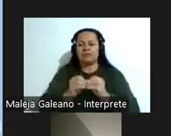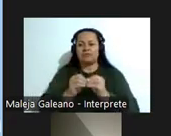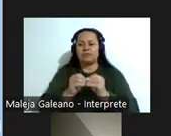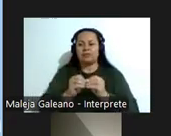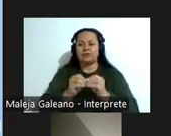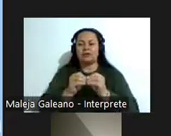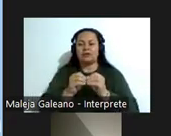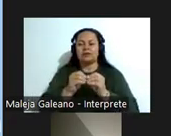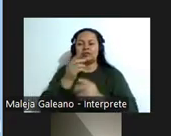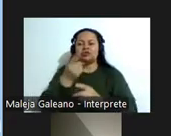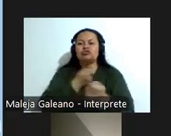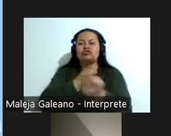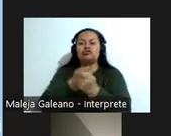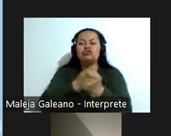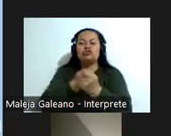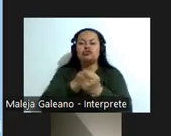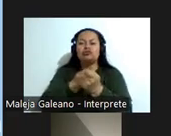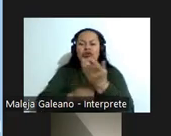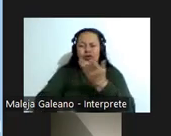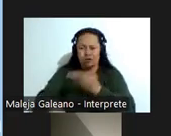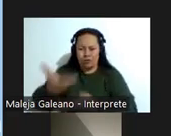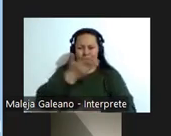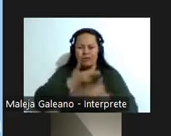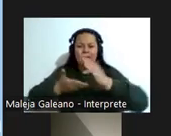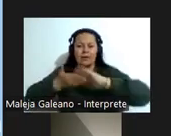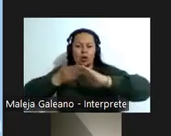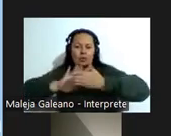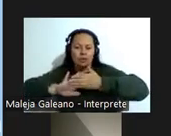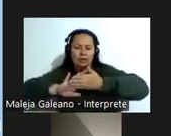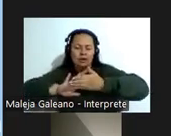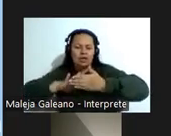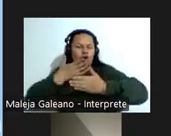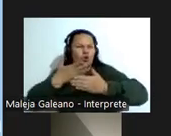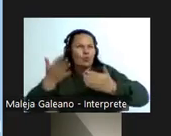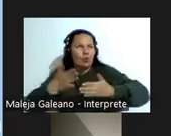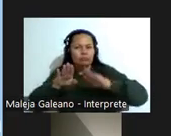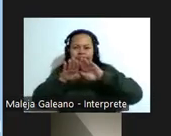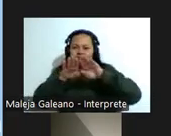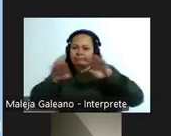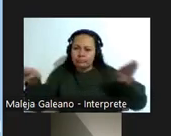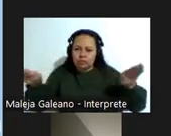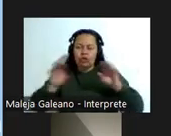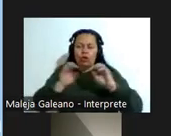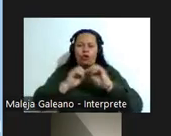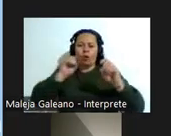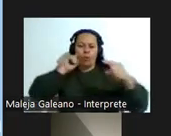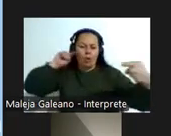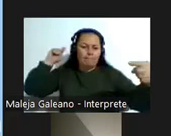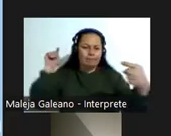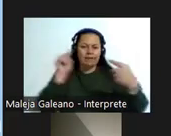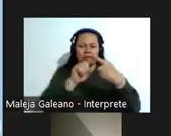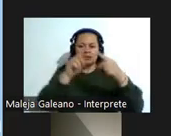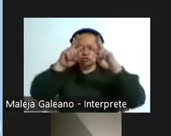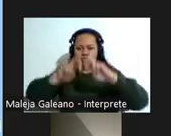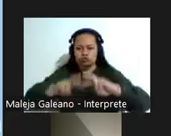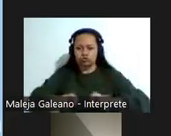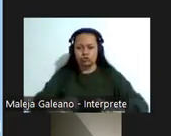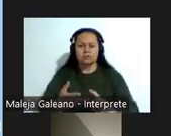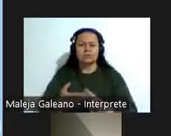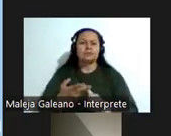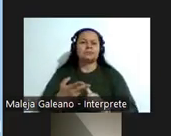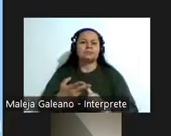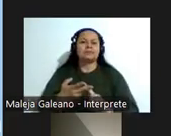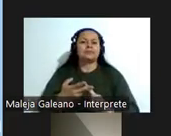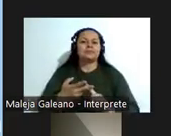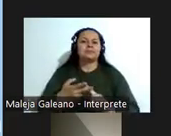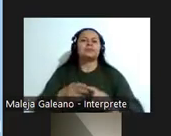la comunidad. Ambas me han cuestionado sobre la neutralidad y sobre la objetividad en la investigación y en